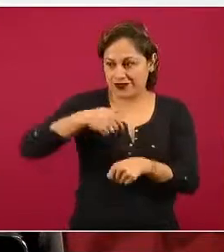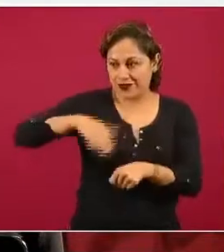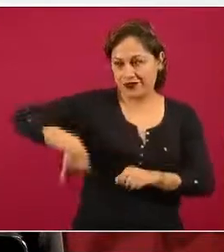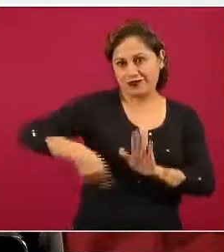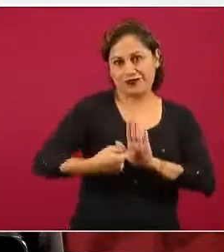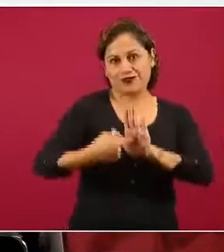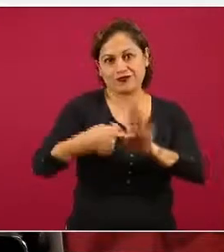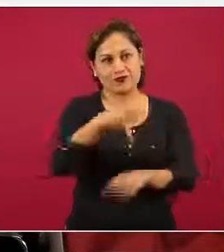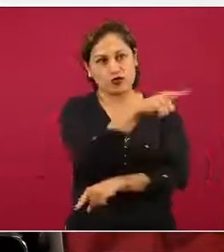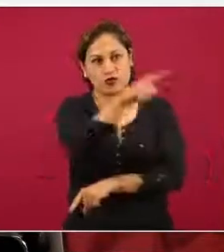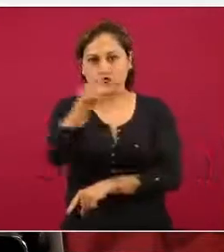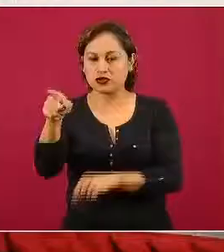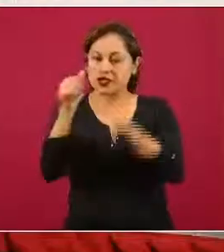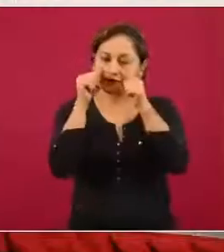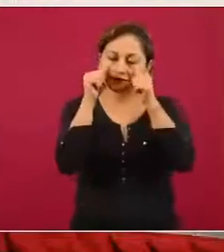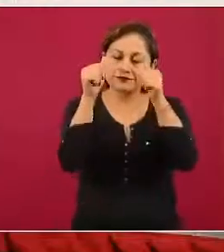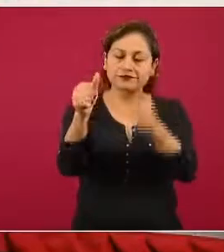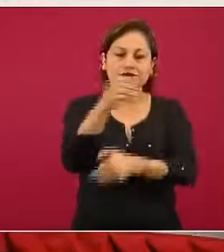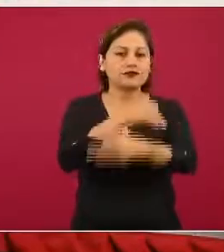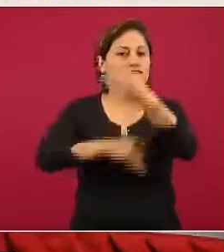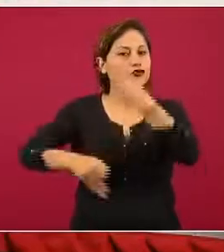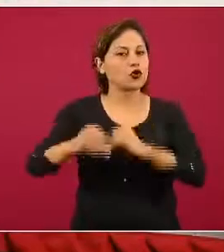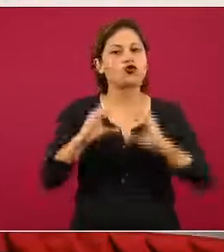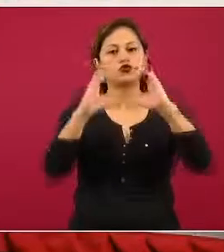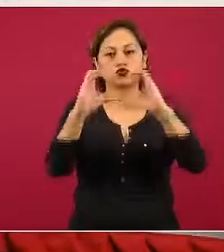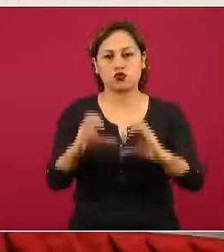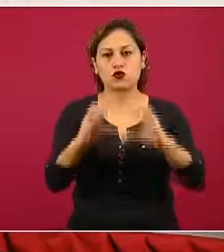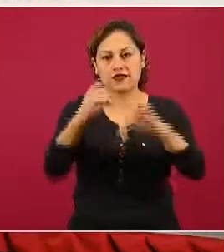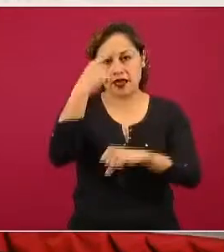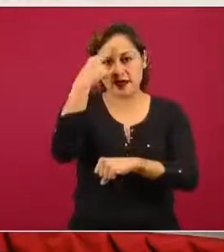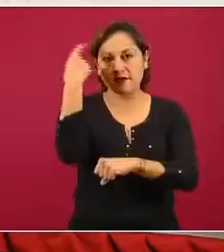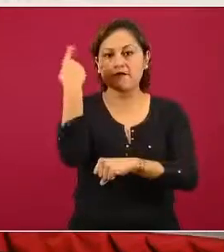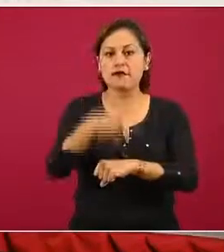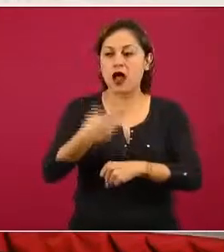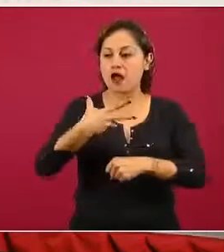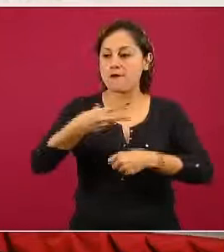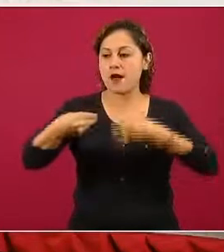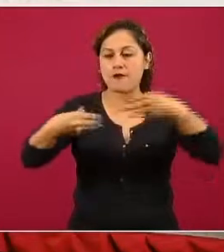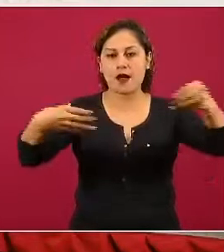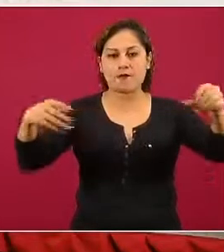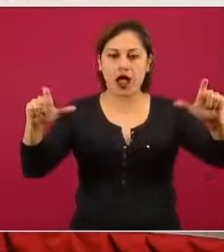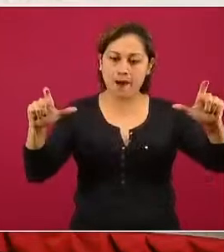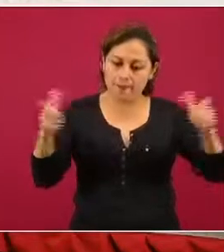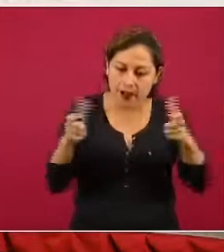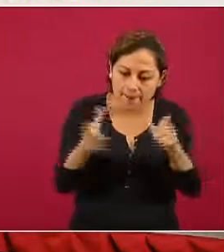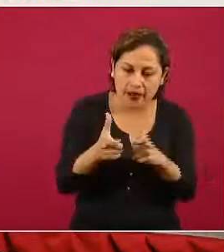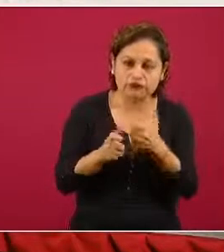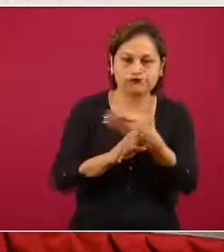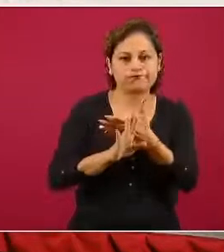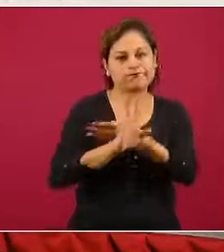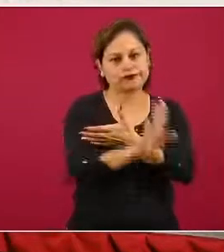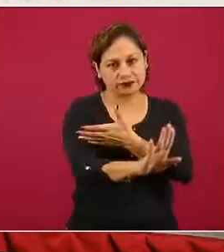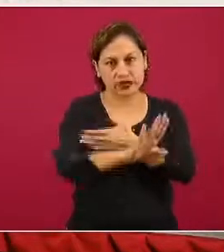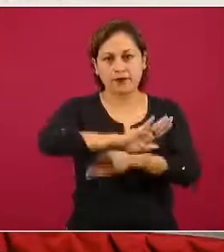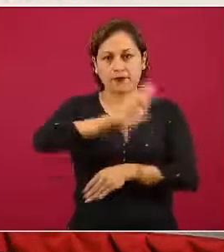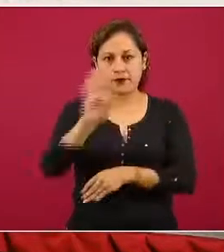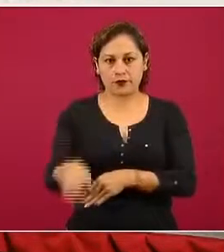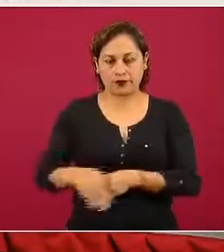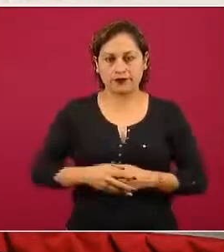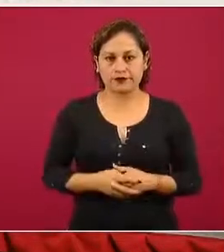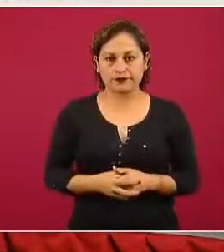el beneficio de nuestra población, disminuir los casos y disminuir las lamentables defunciones. La que sigue, por